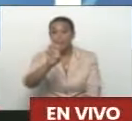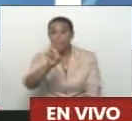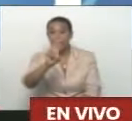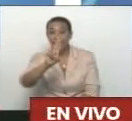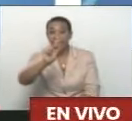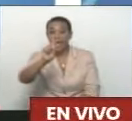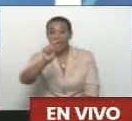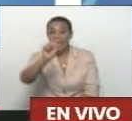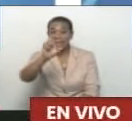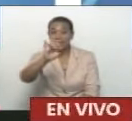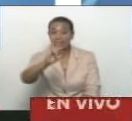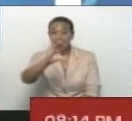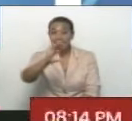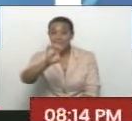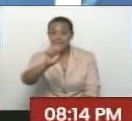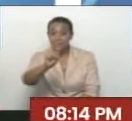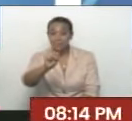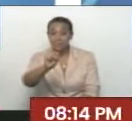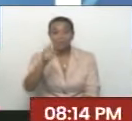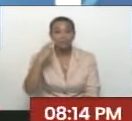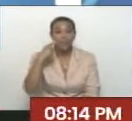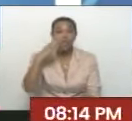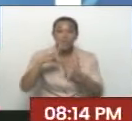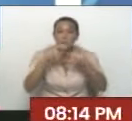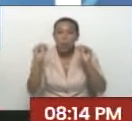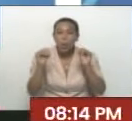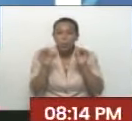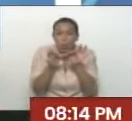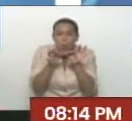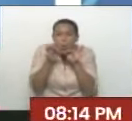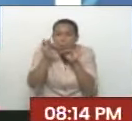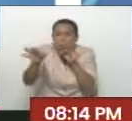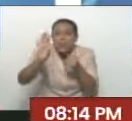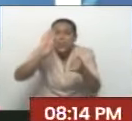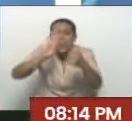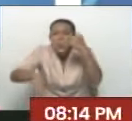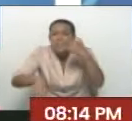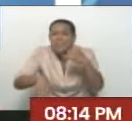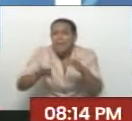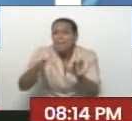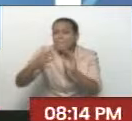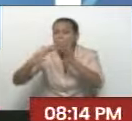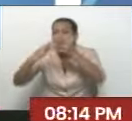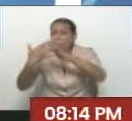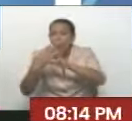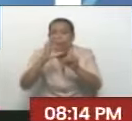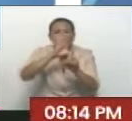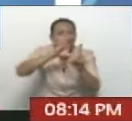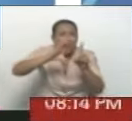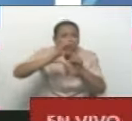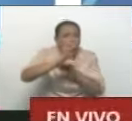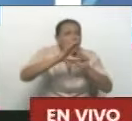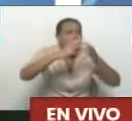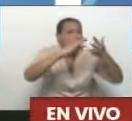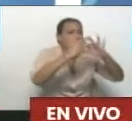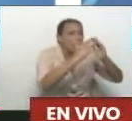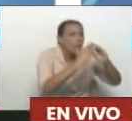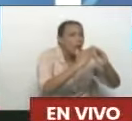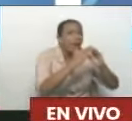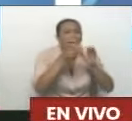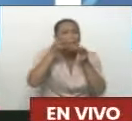todos los cultores y cultoras, hasta en el último rincón del último pueblo, del último barrio, de la última ciudad, tomen